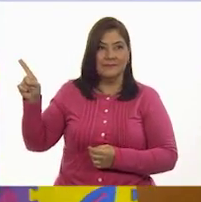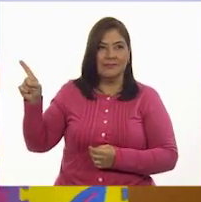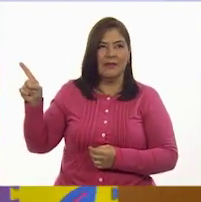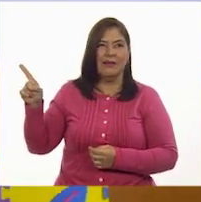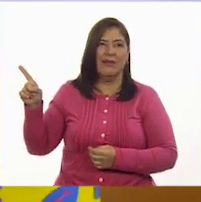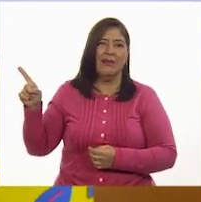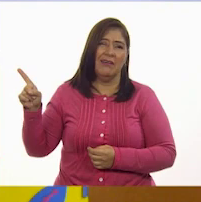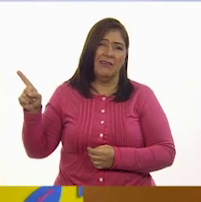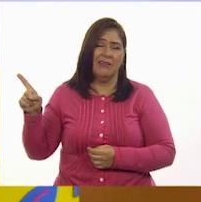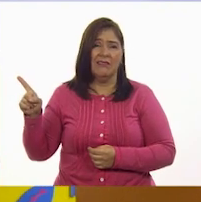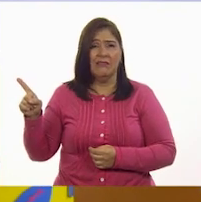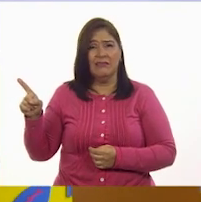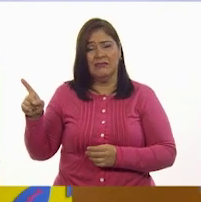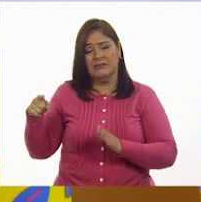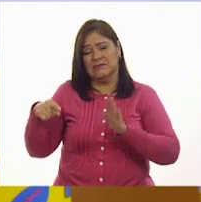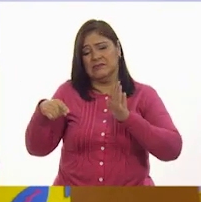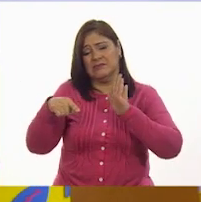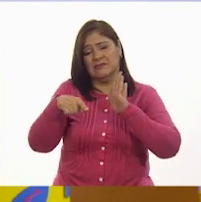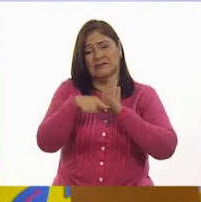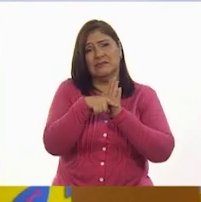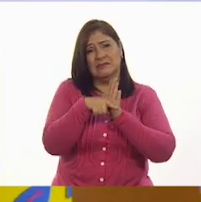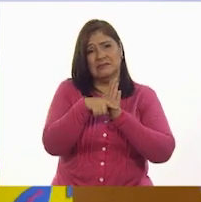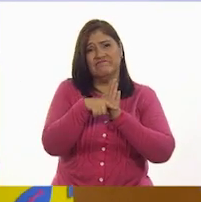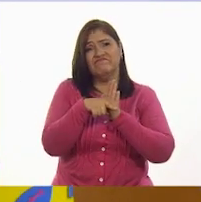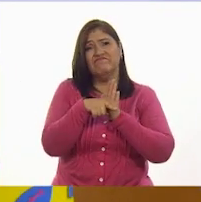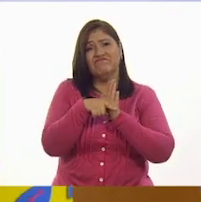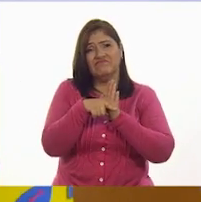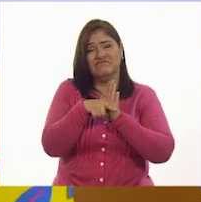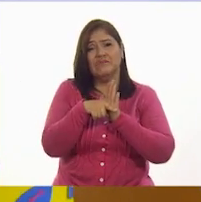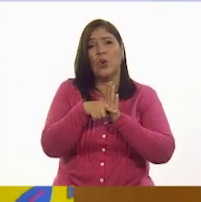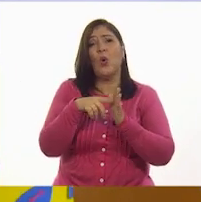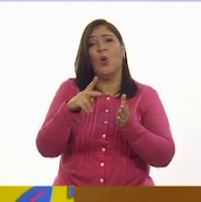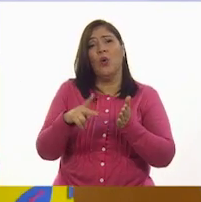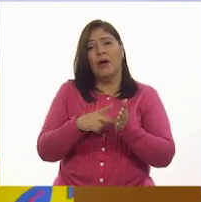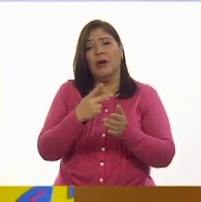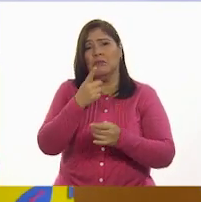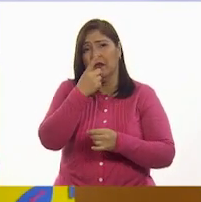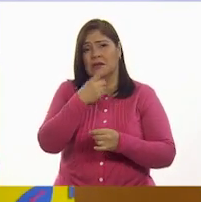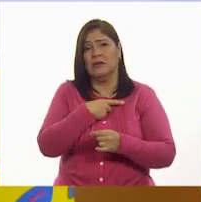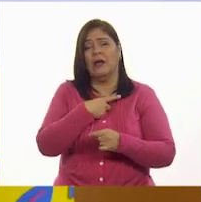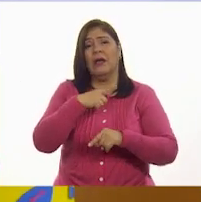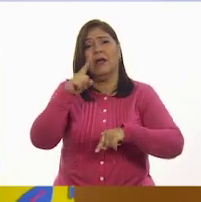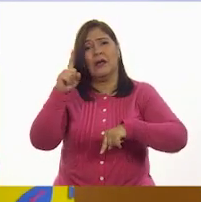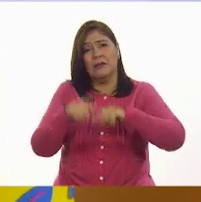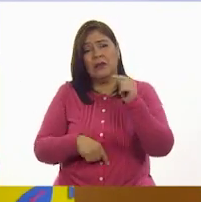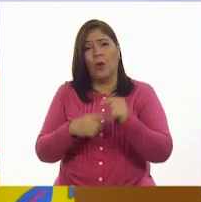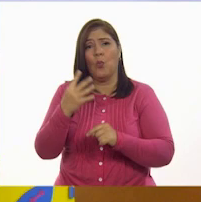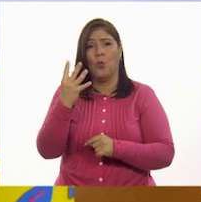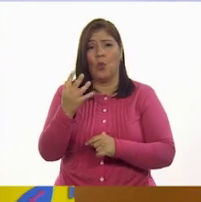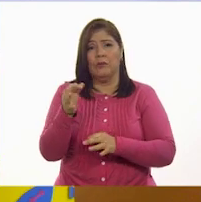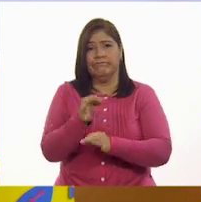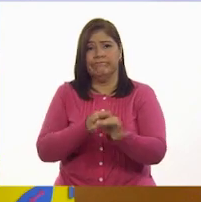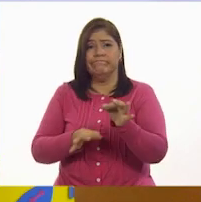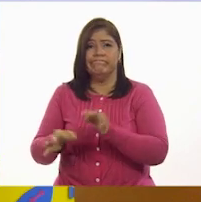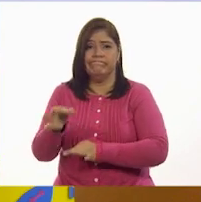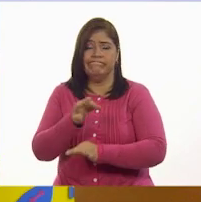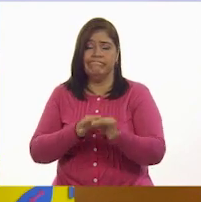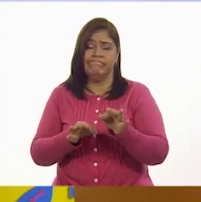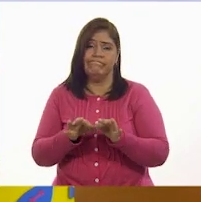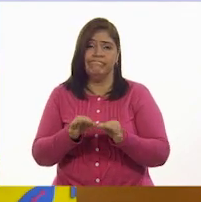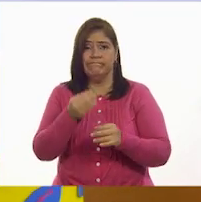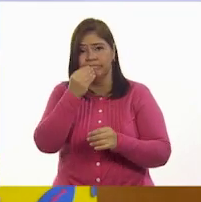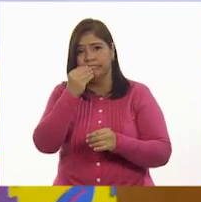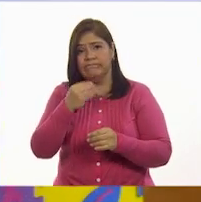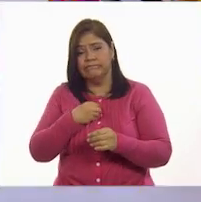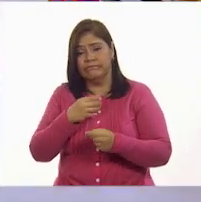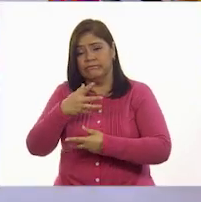Oh, ¿otra vez? Me volvió a salir que debo de quitar. Debo de quitar entonces cuatro fichas a las que ya tenía. Voy a regresarlas